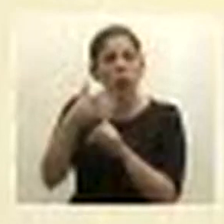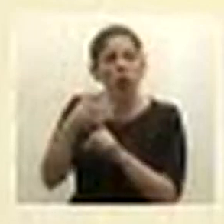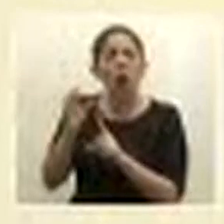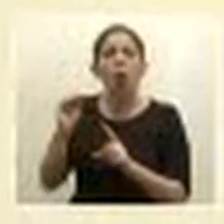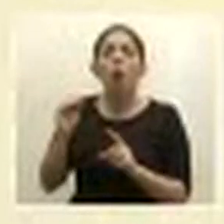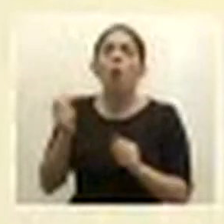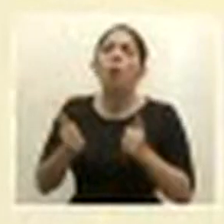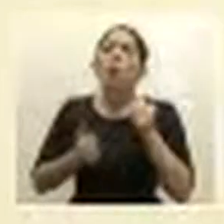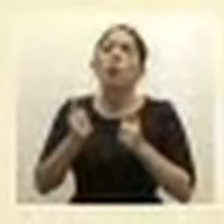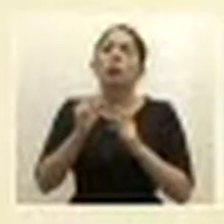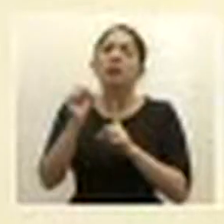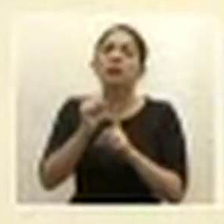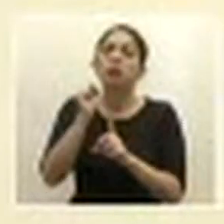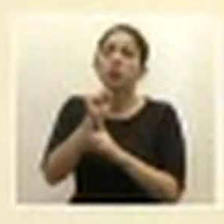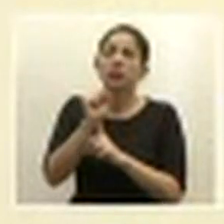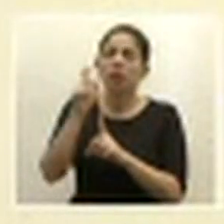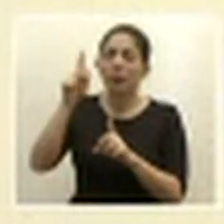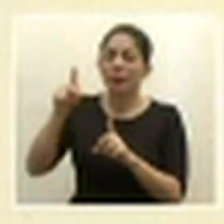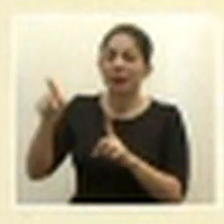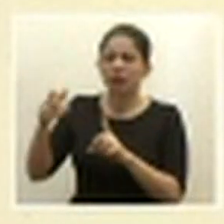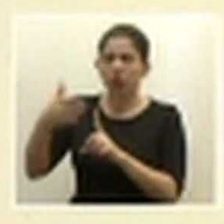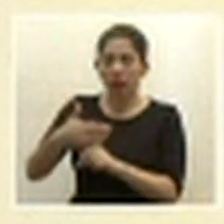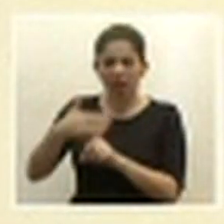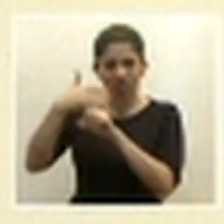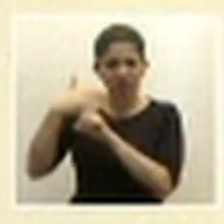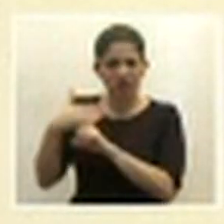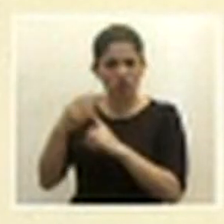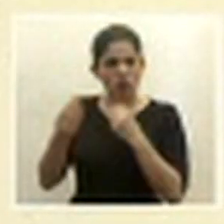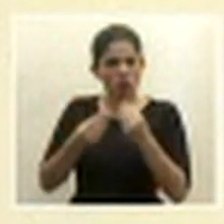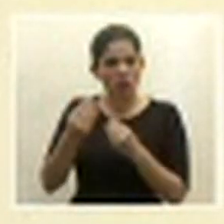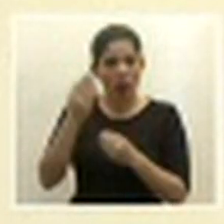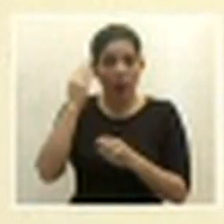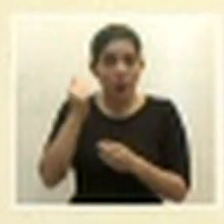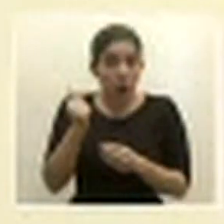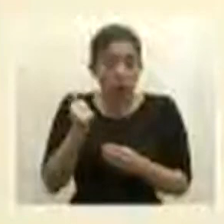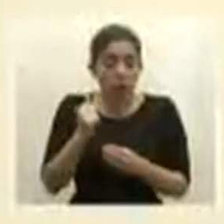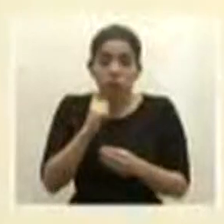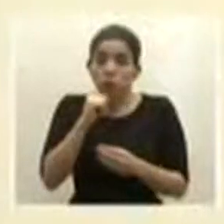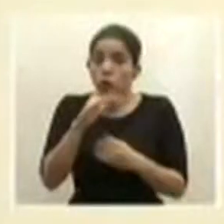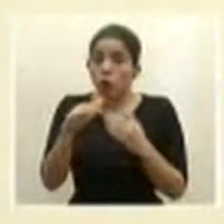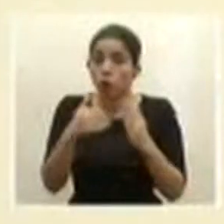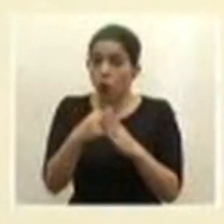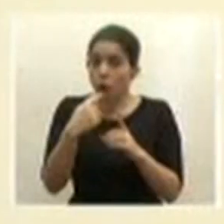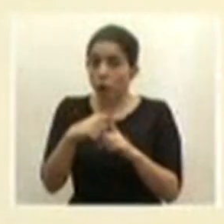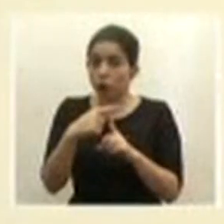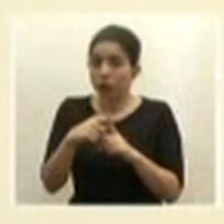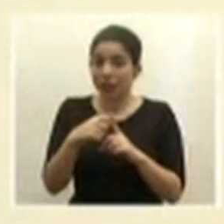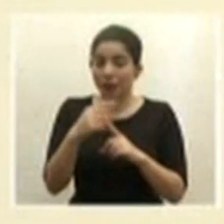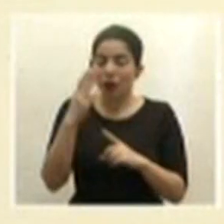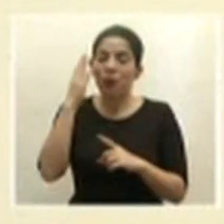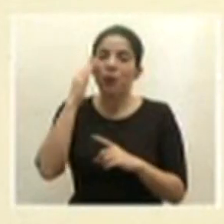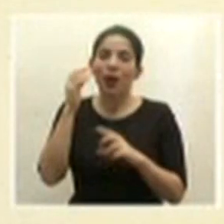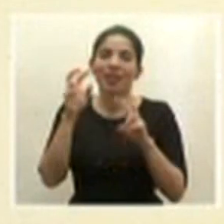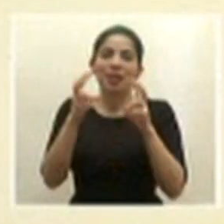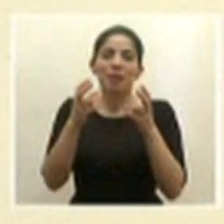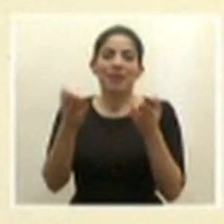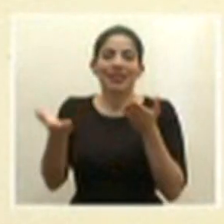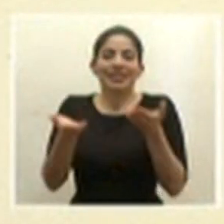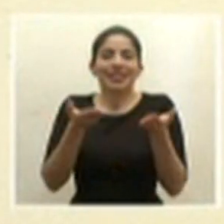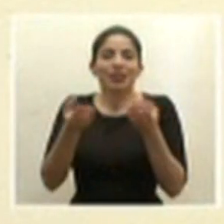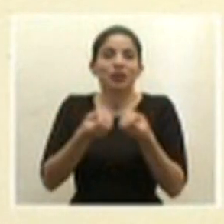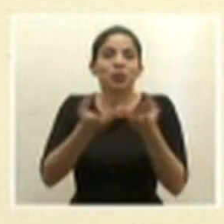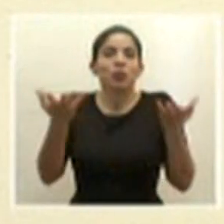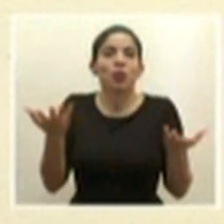qué circunstancias deben ir las personas a cuarentena, porque no necesariamente todos son positivos por el tema del